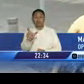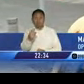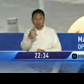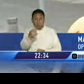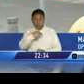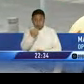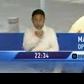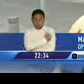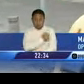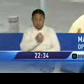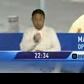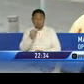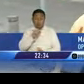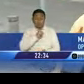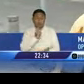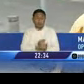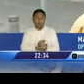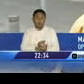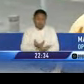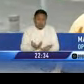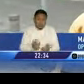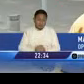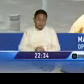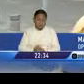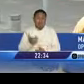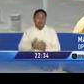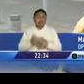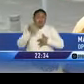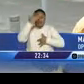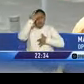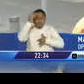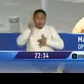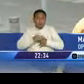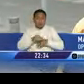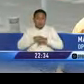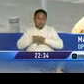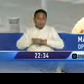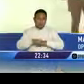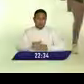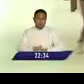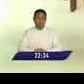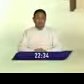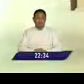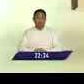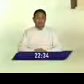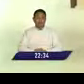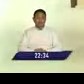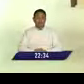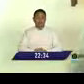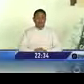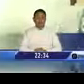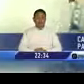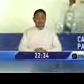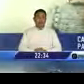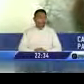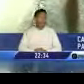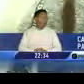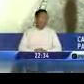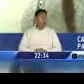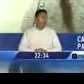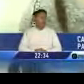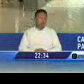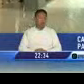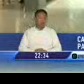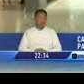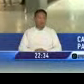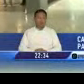vacunada? Claro, que estoy vacunada y en caso de que me dé, va a ser algo leve, no algo fuerte. mientras otros consideran que portar el carnet de